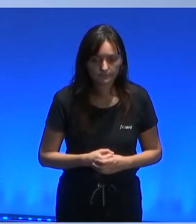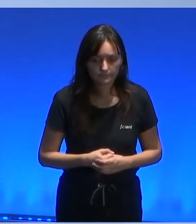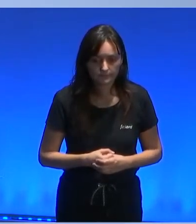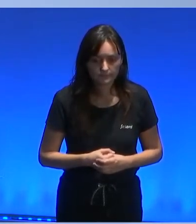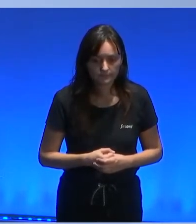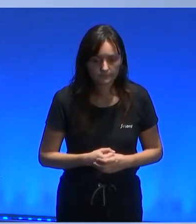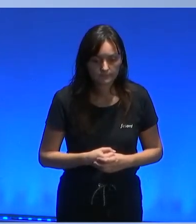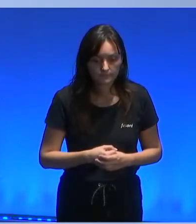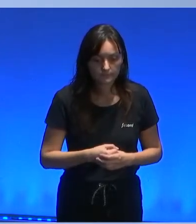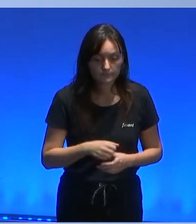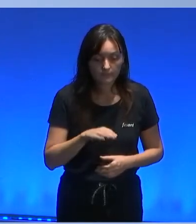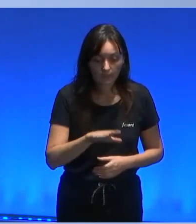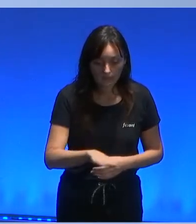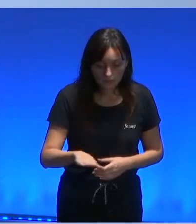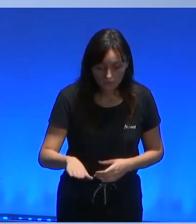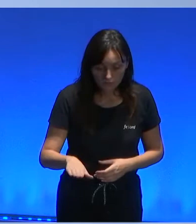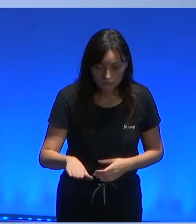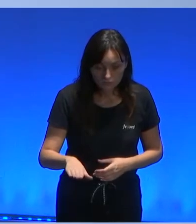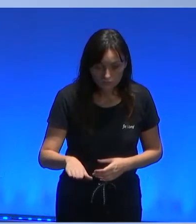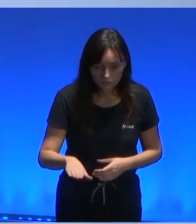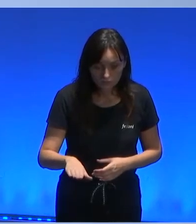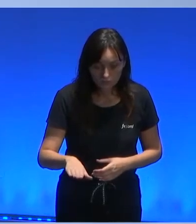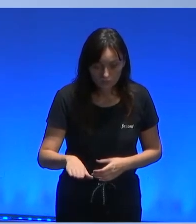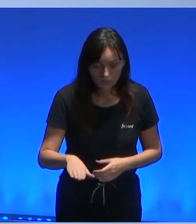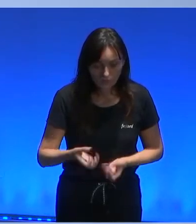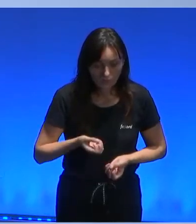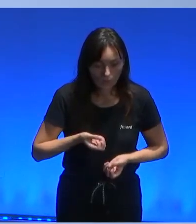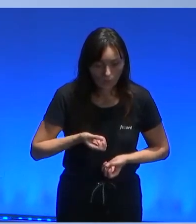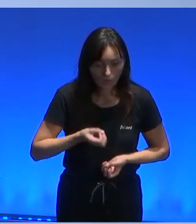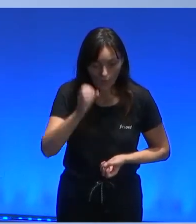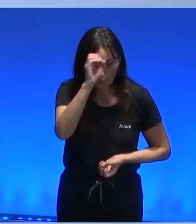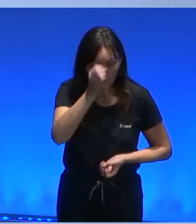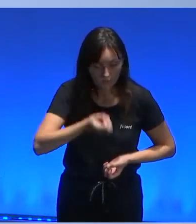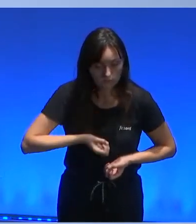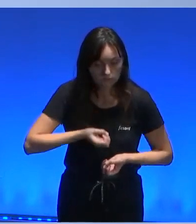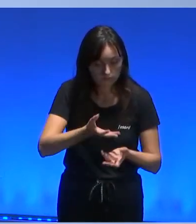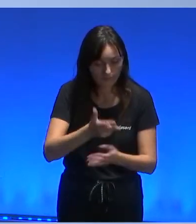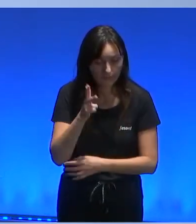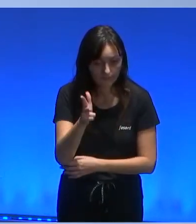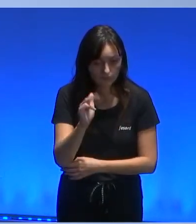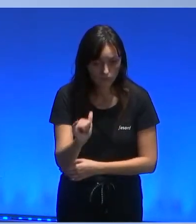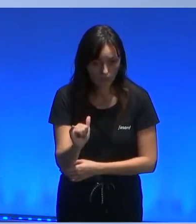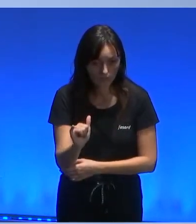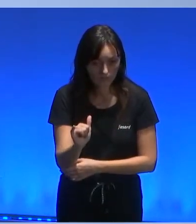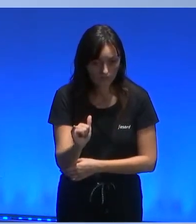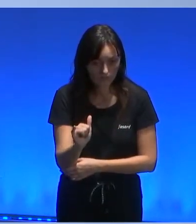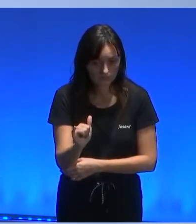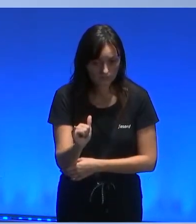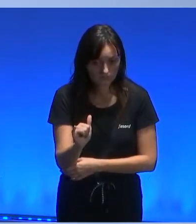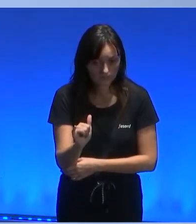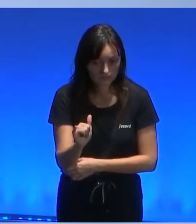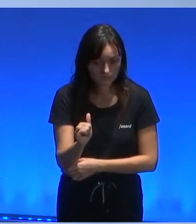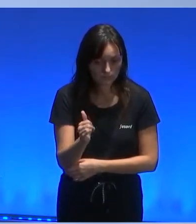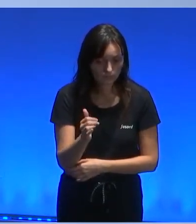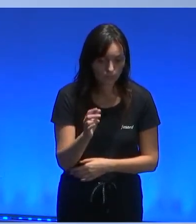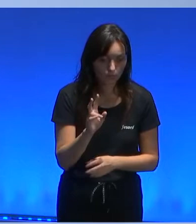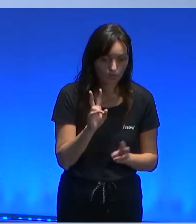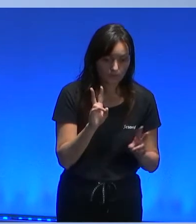los niños tienen derecho a expresar su opinión cada vez que se tomen decisiones que los